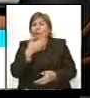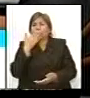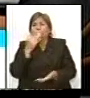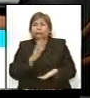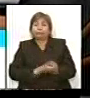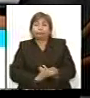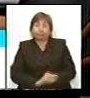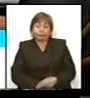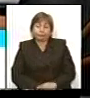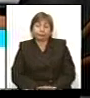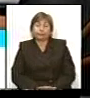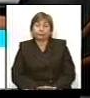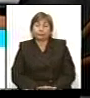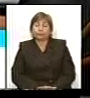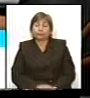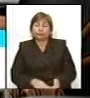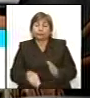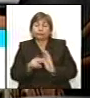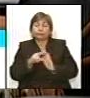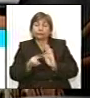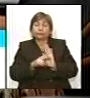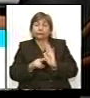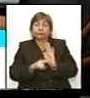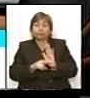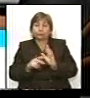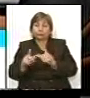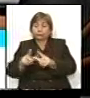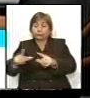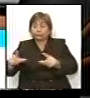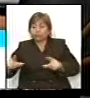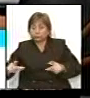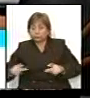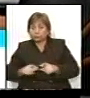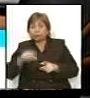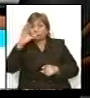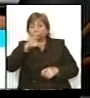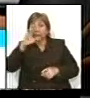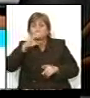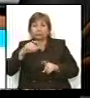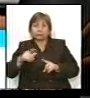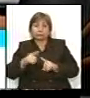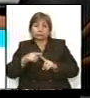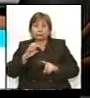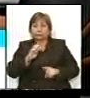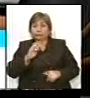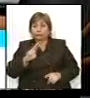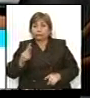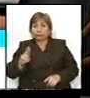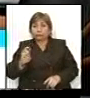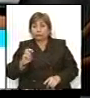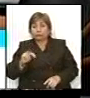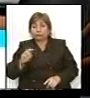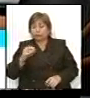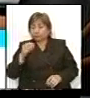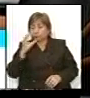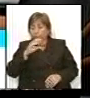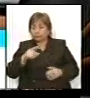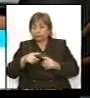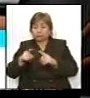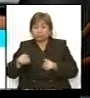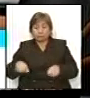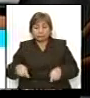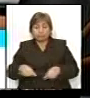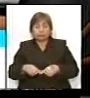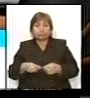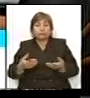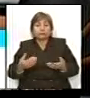el cumplimiento de nuestras normas técnicas de salud para la ubicación de terrenos, que en principio hemos venido coordinando directamente con